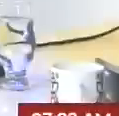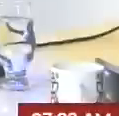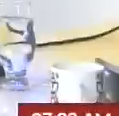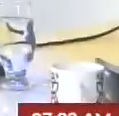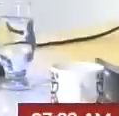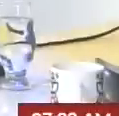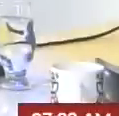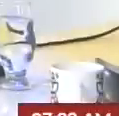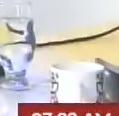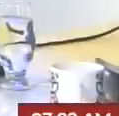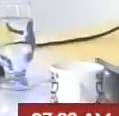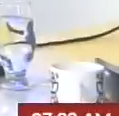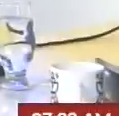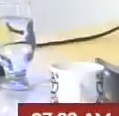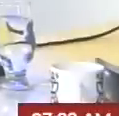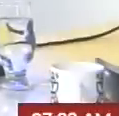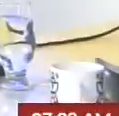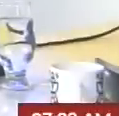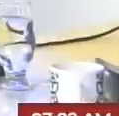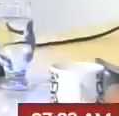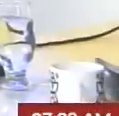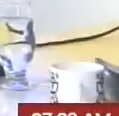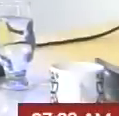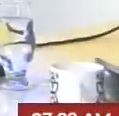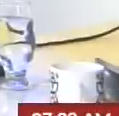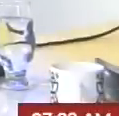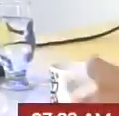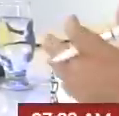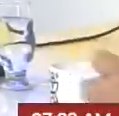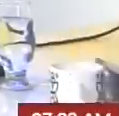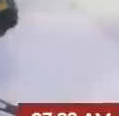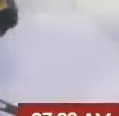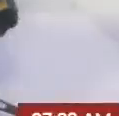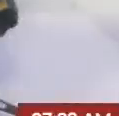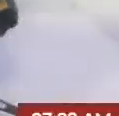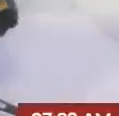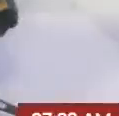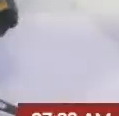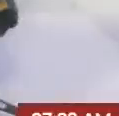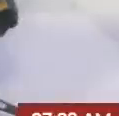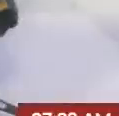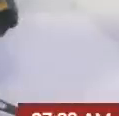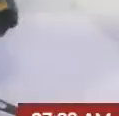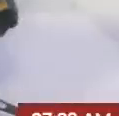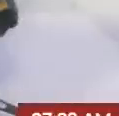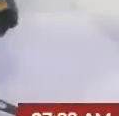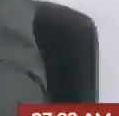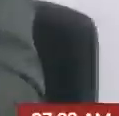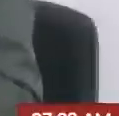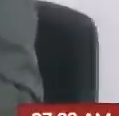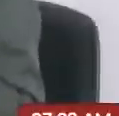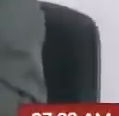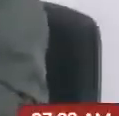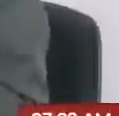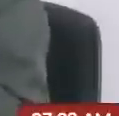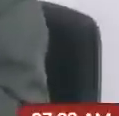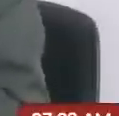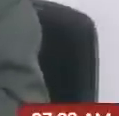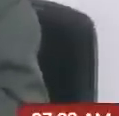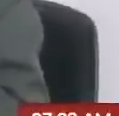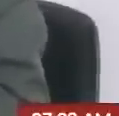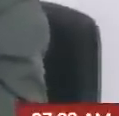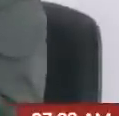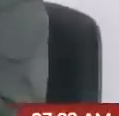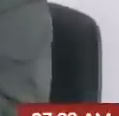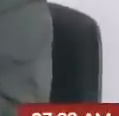que estuviera dando clases. Sí. ¿Cómo están mis alumnos de Derecho Constitucional? Ah, hola, hola, Venezuela. Excelente